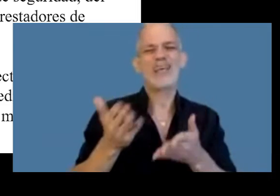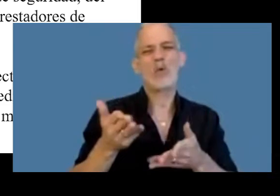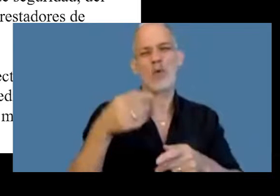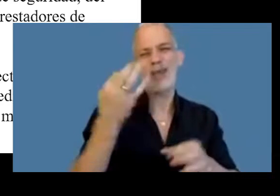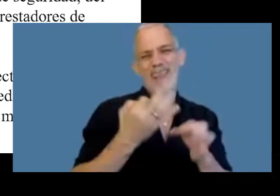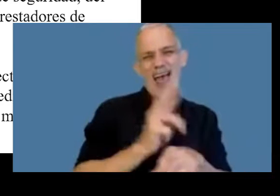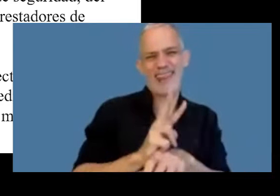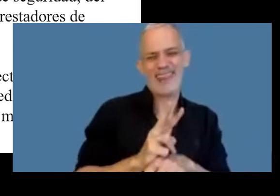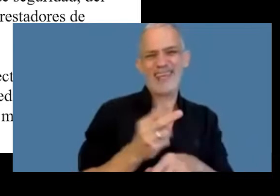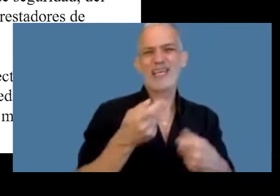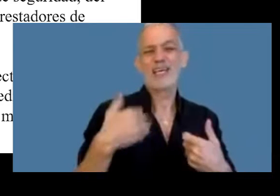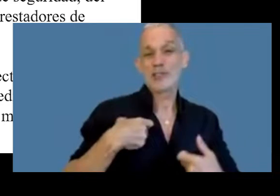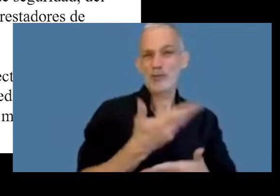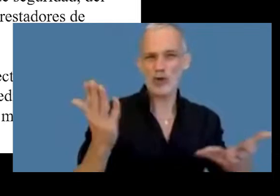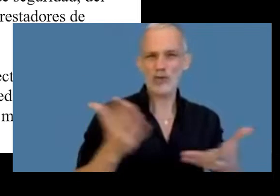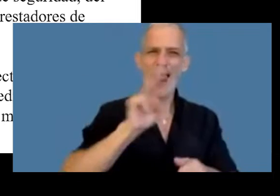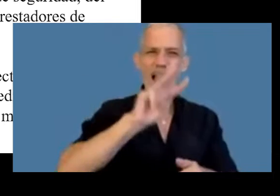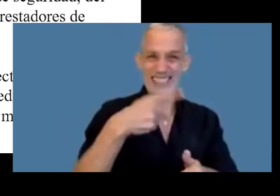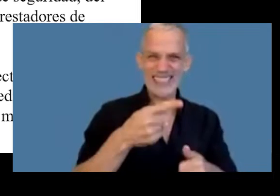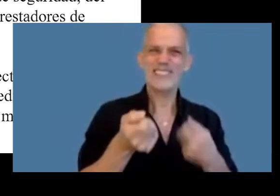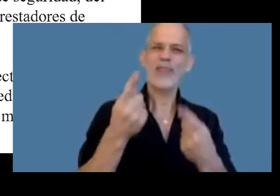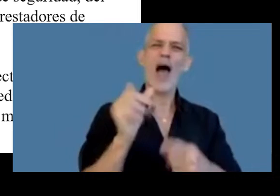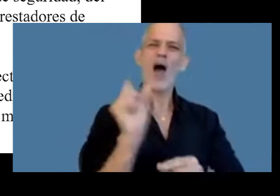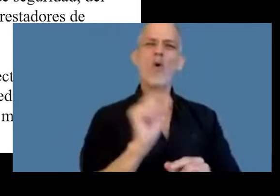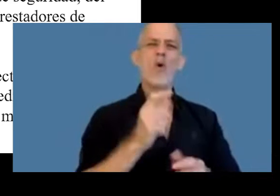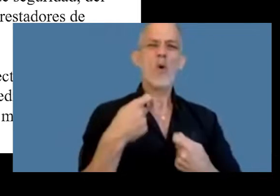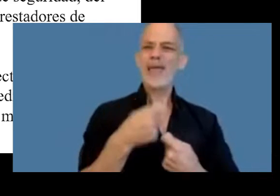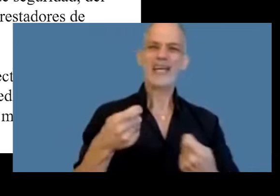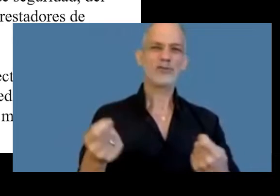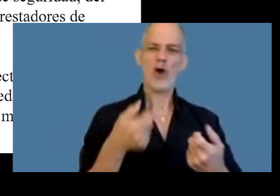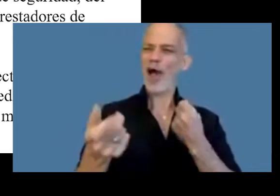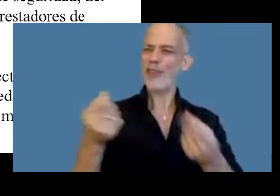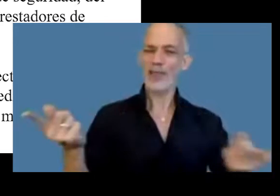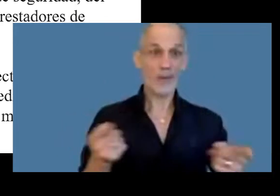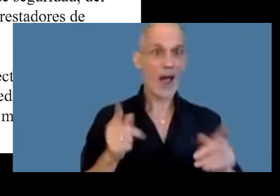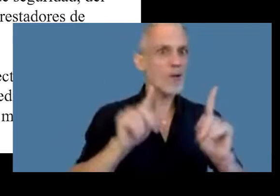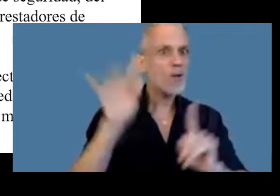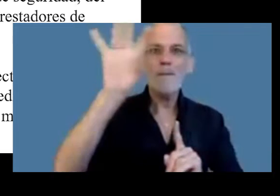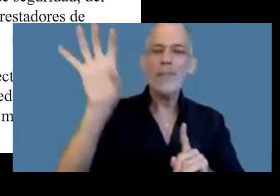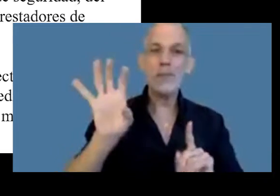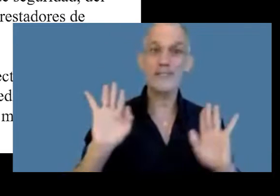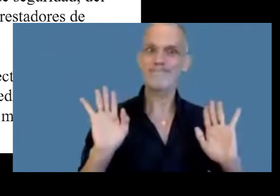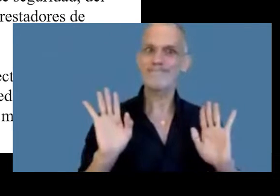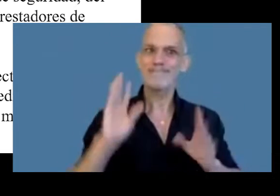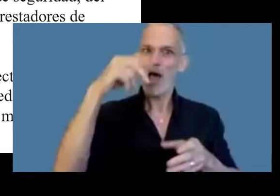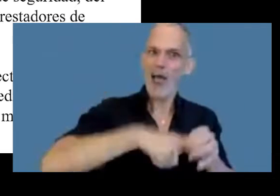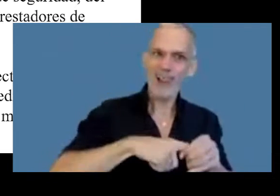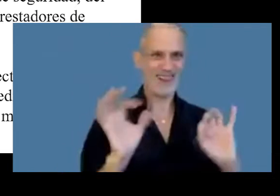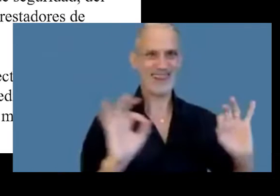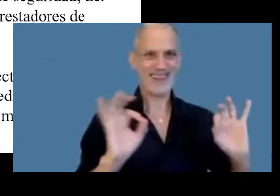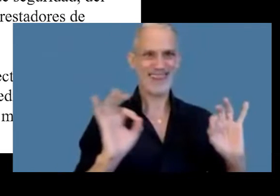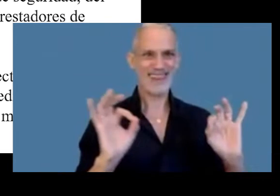los beneficios previsionales, pero hay ciertas provincias que nunca adhirieron al